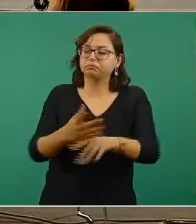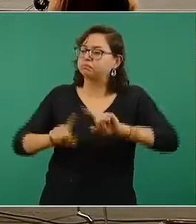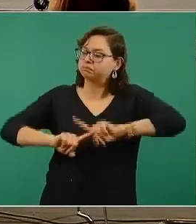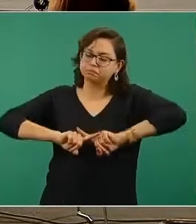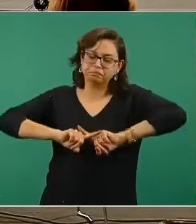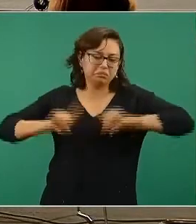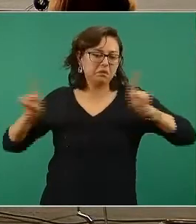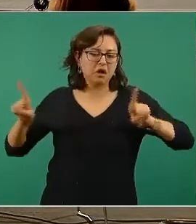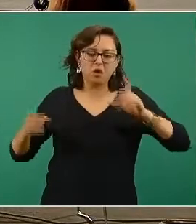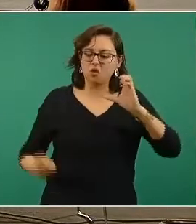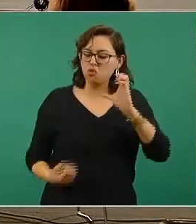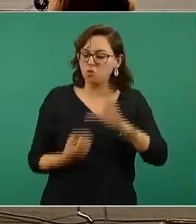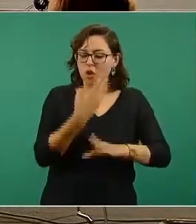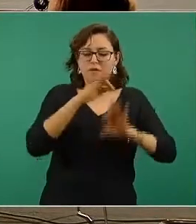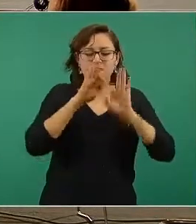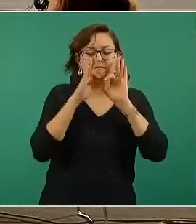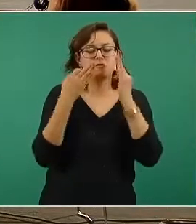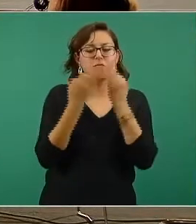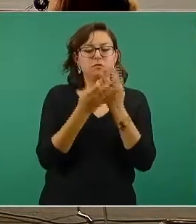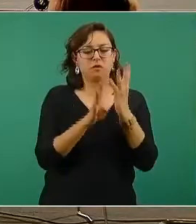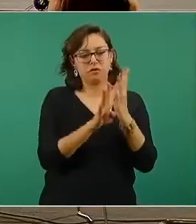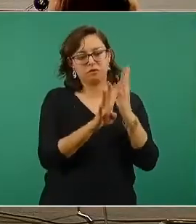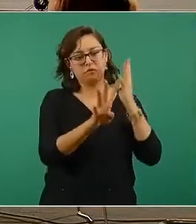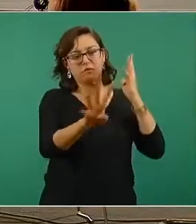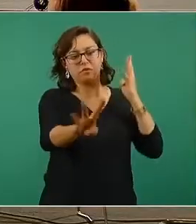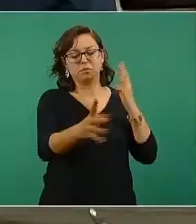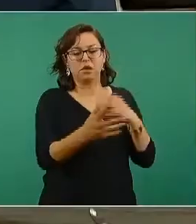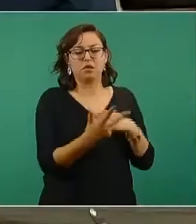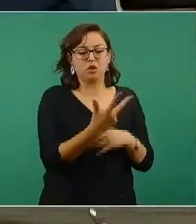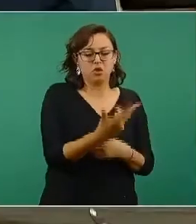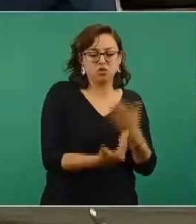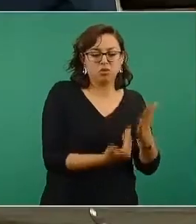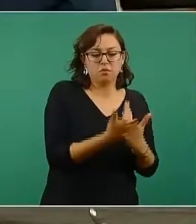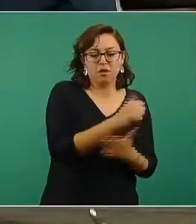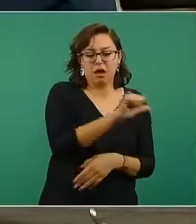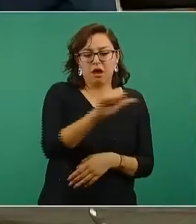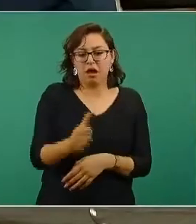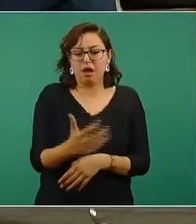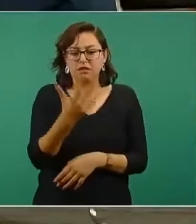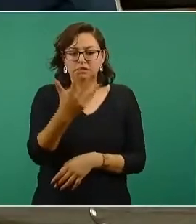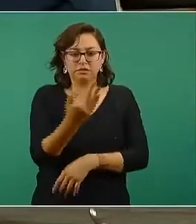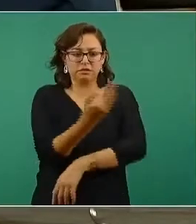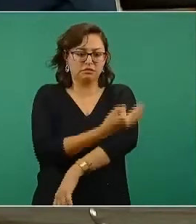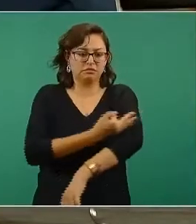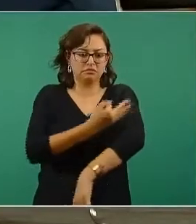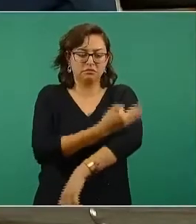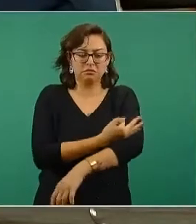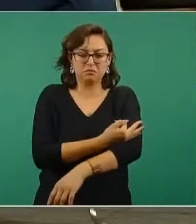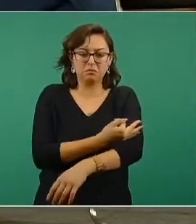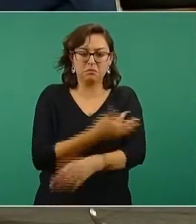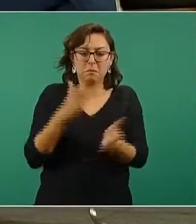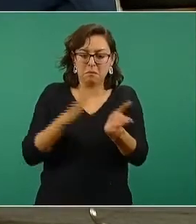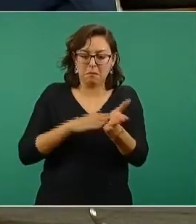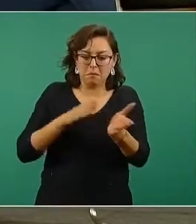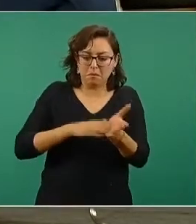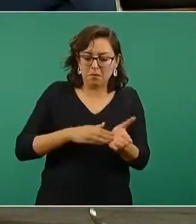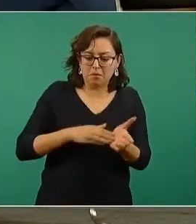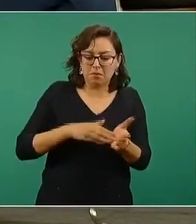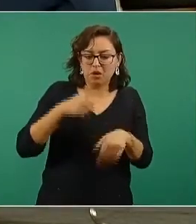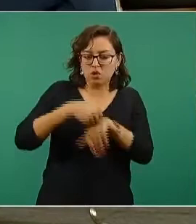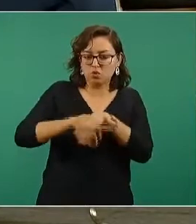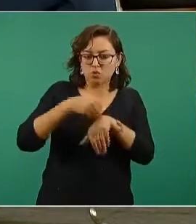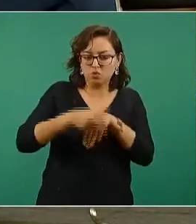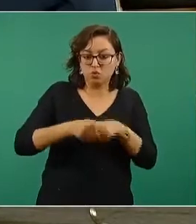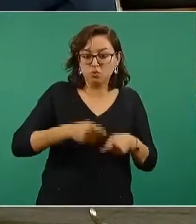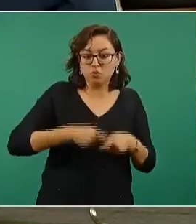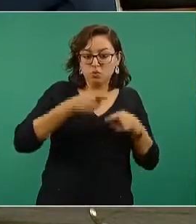mañana a 5 de la tarde aproximadamente, y entonces les van a dar un turno y luego ese turno les va